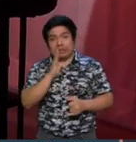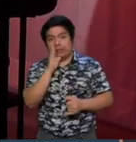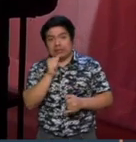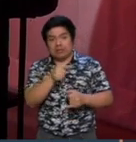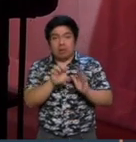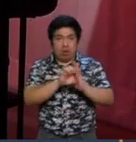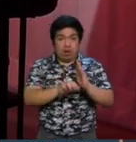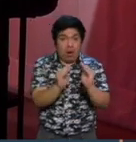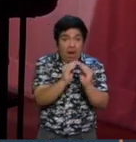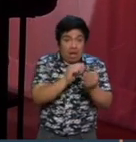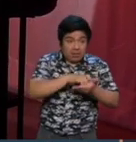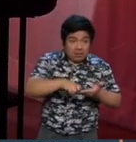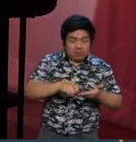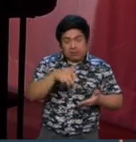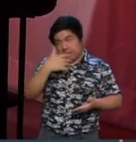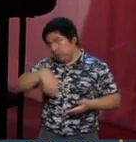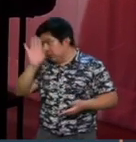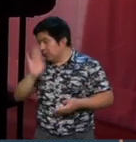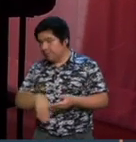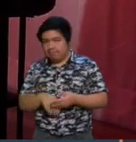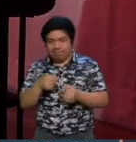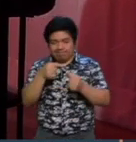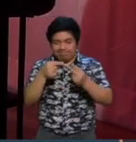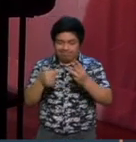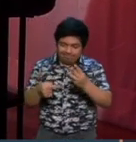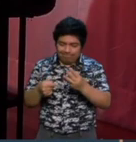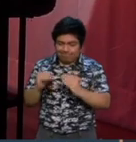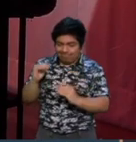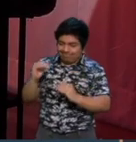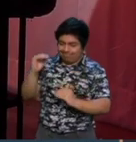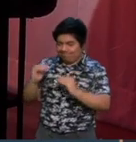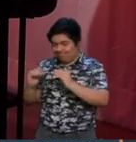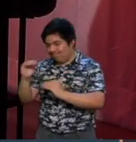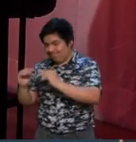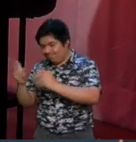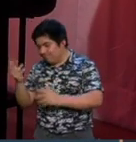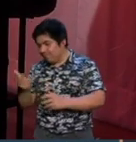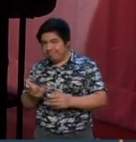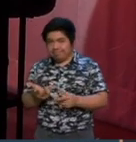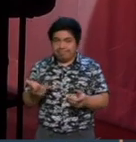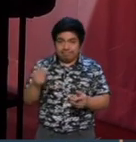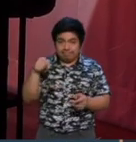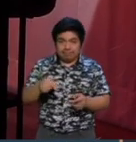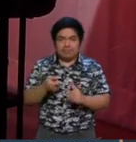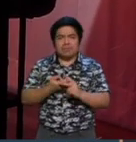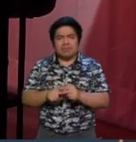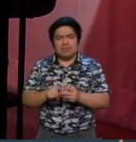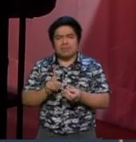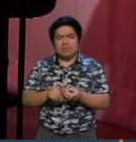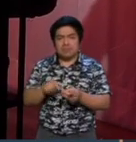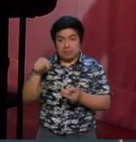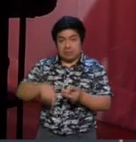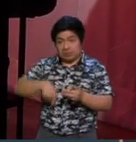acceder a la vivienda, etc. Y a partir de esas distintas desigualdades, que tienen origen en un país